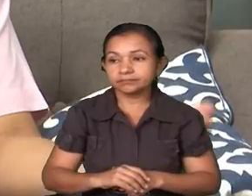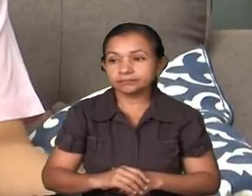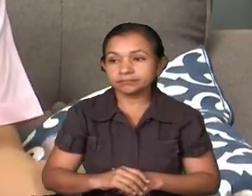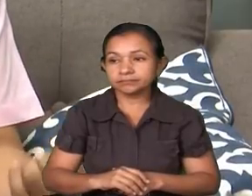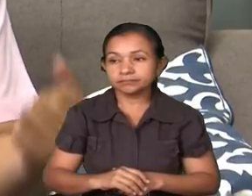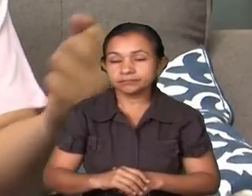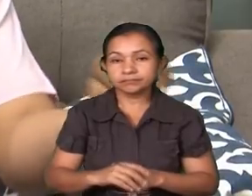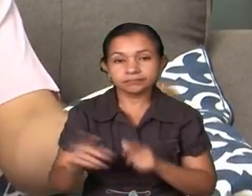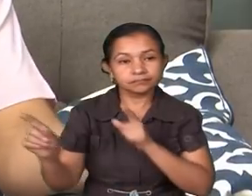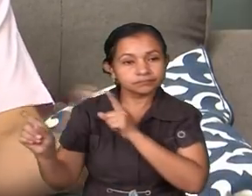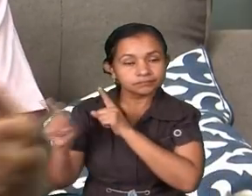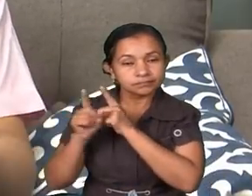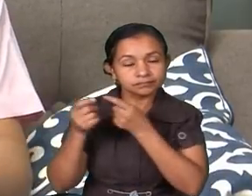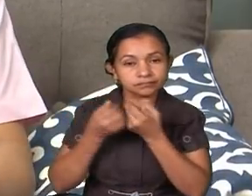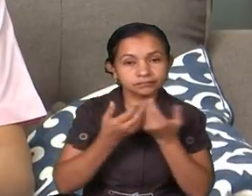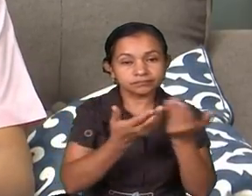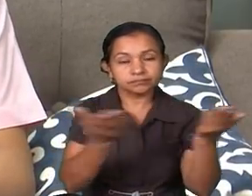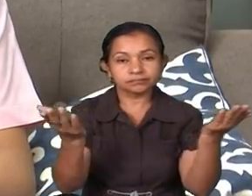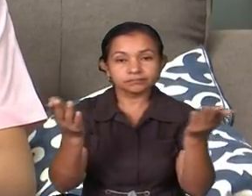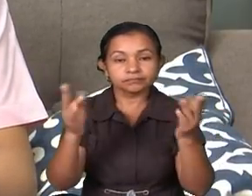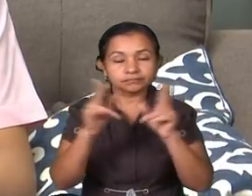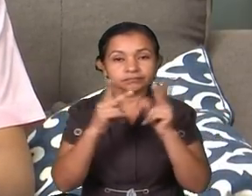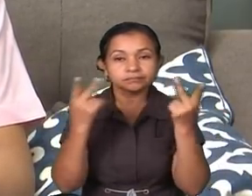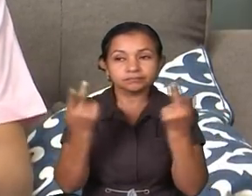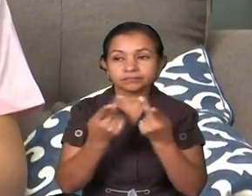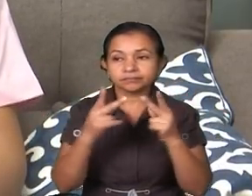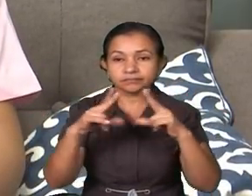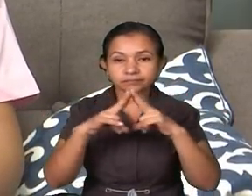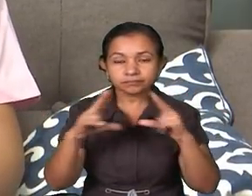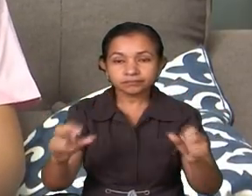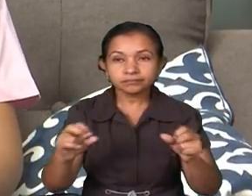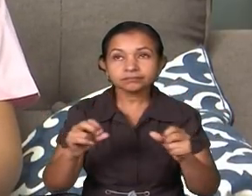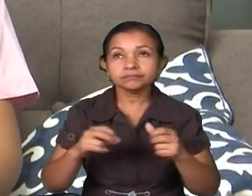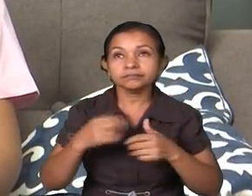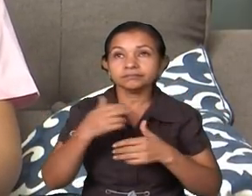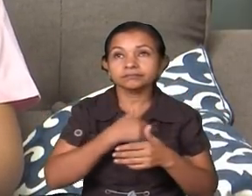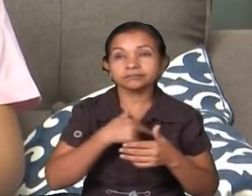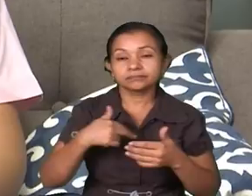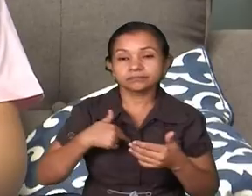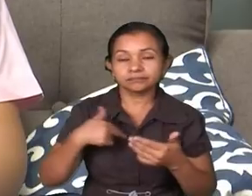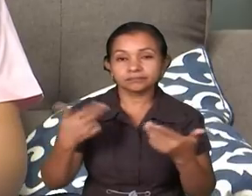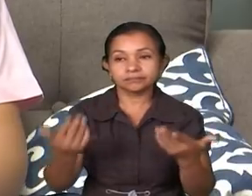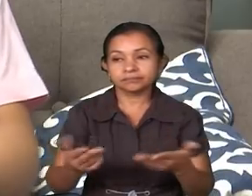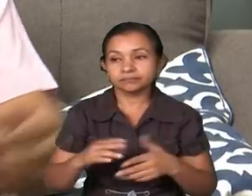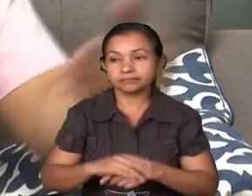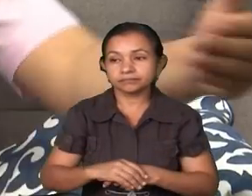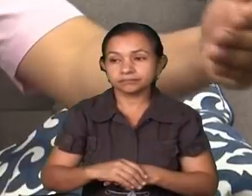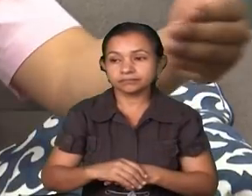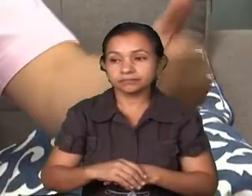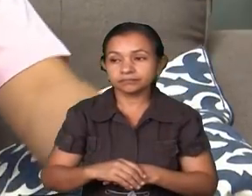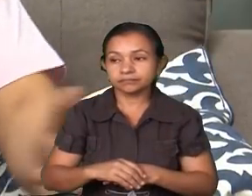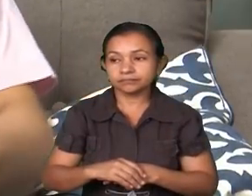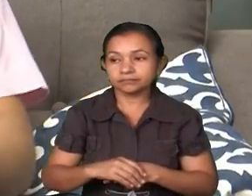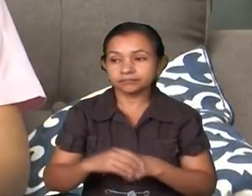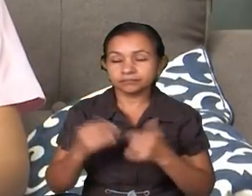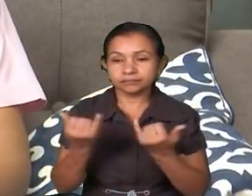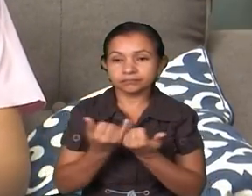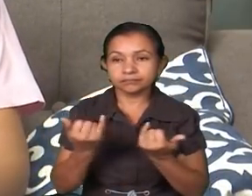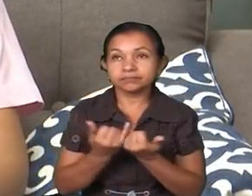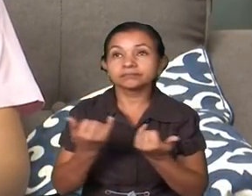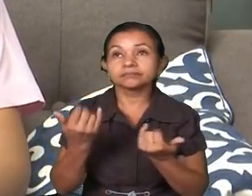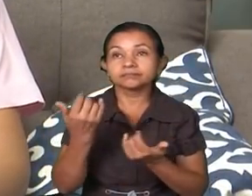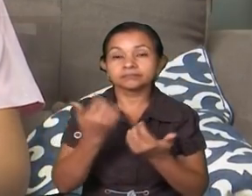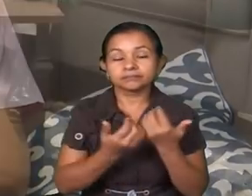¿Cuál es el mensaje que usted le puede enviar al pueblo de Nicaragua a partir de este proceso, pues, de que estamos luchando ante la injerencia y